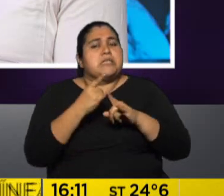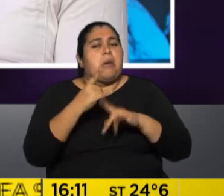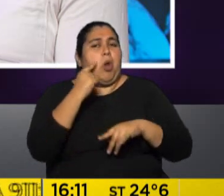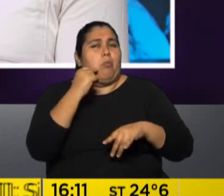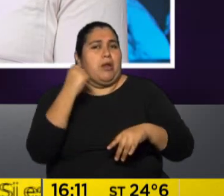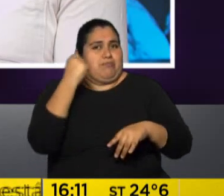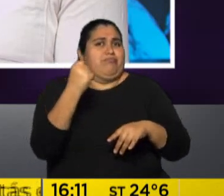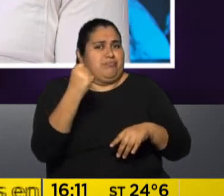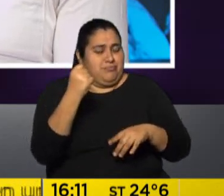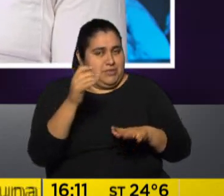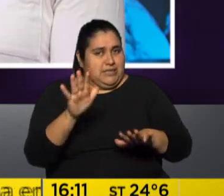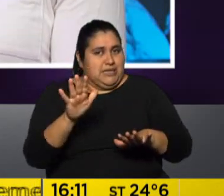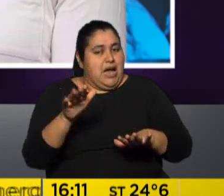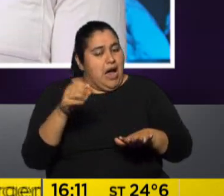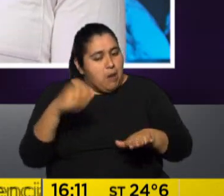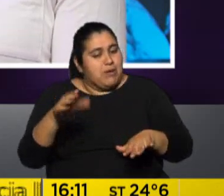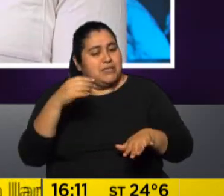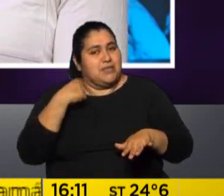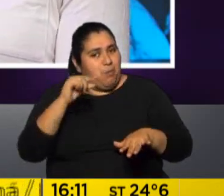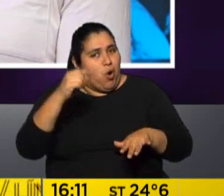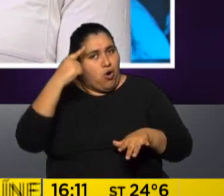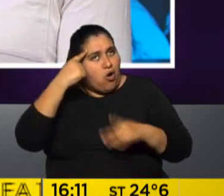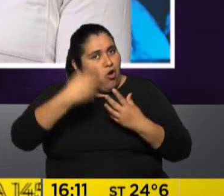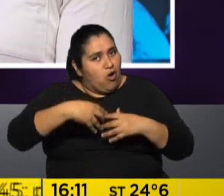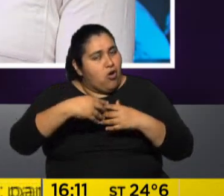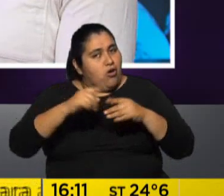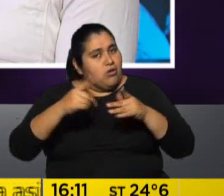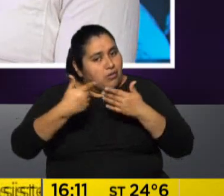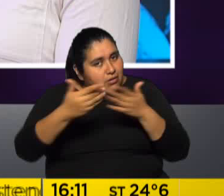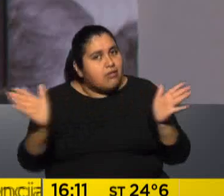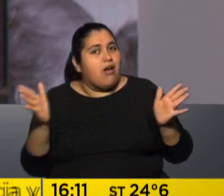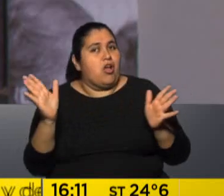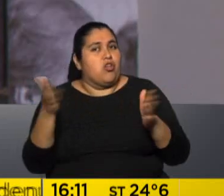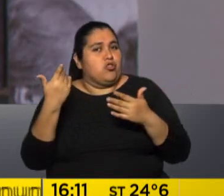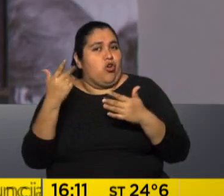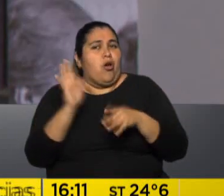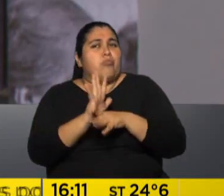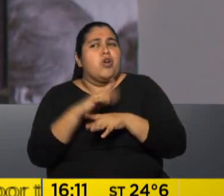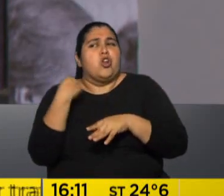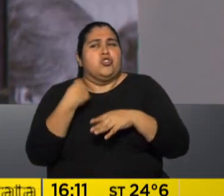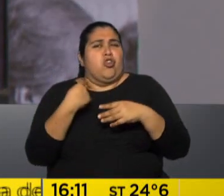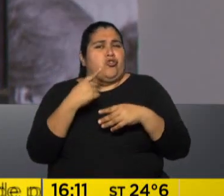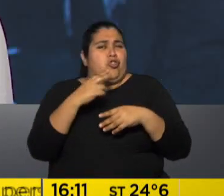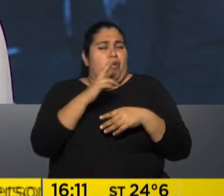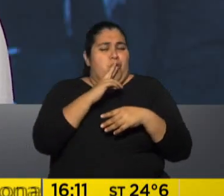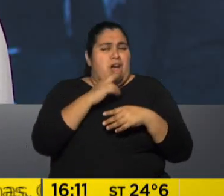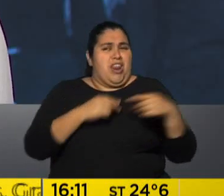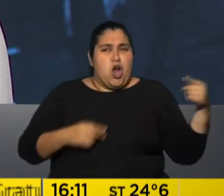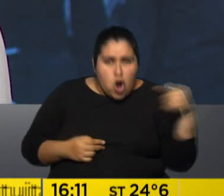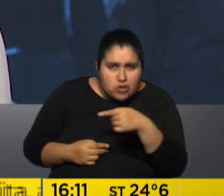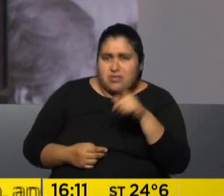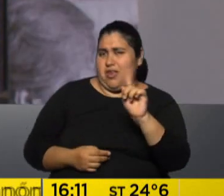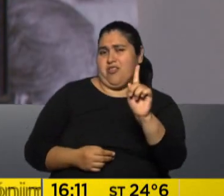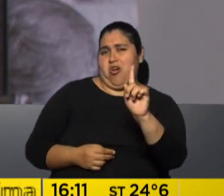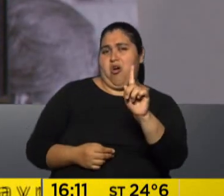bueno, que empiece a entender que no es todo... Que no somos enemigas, ¿no? Que podemos ser rivales,